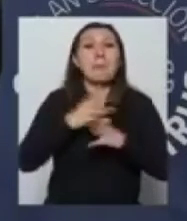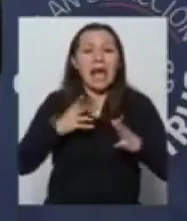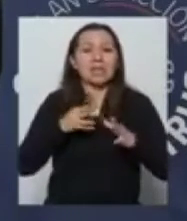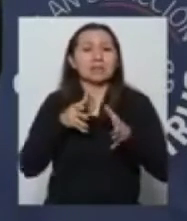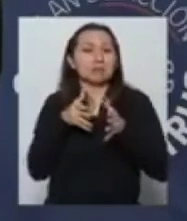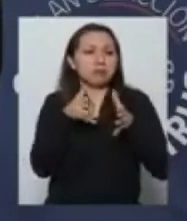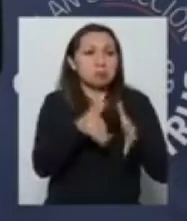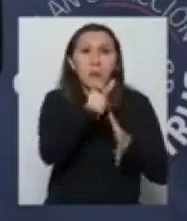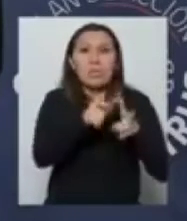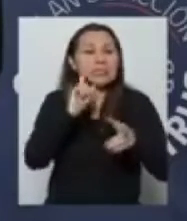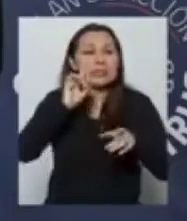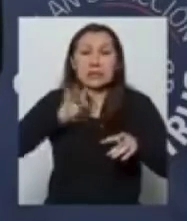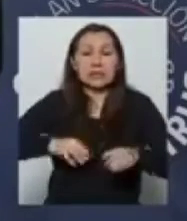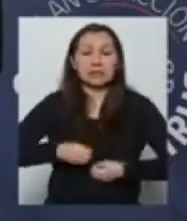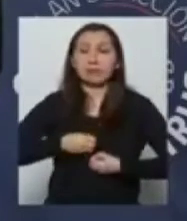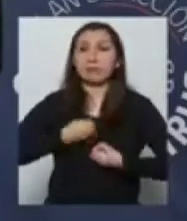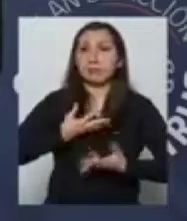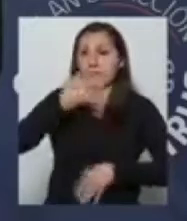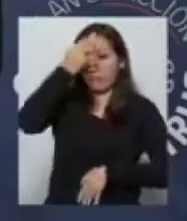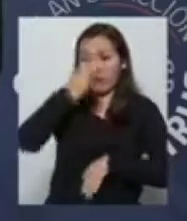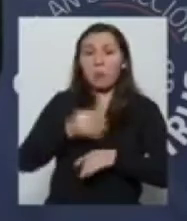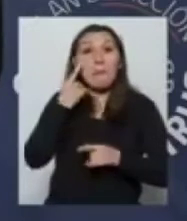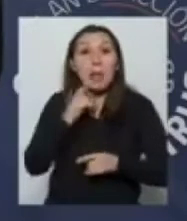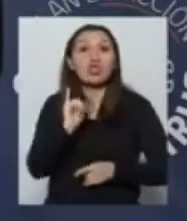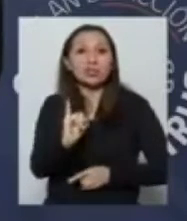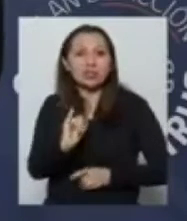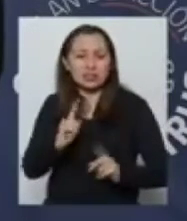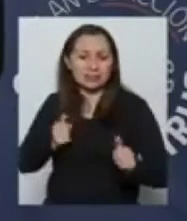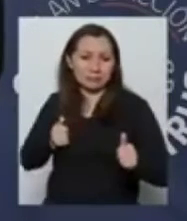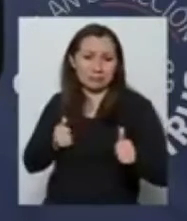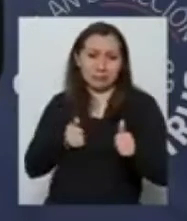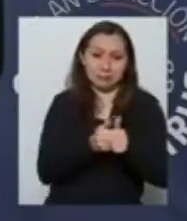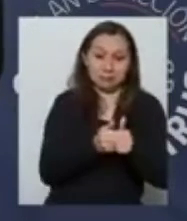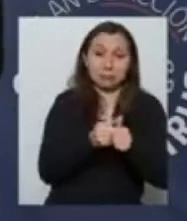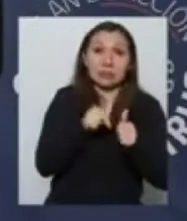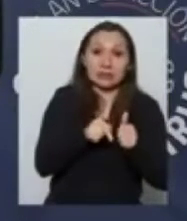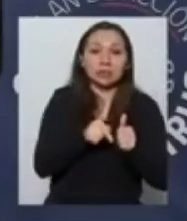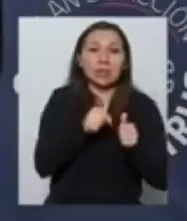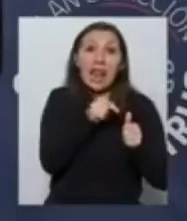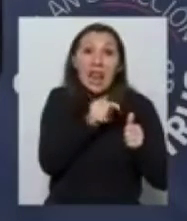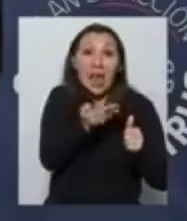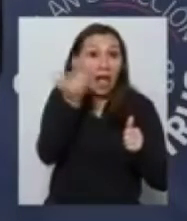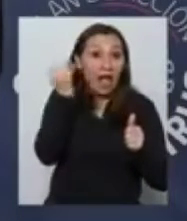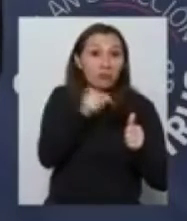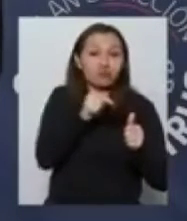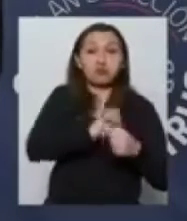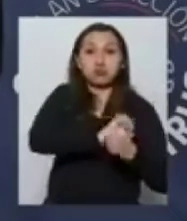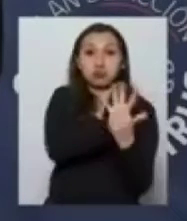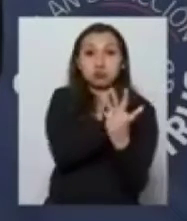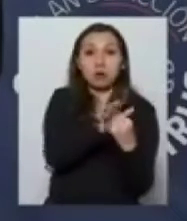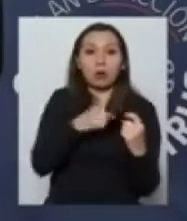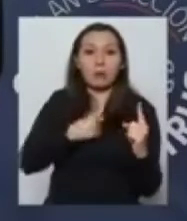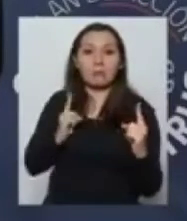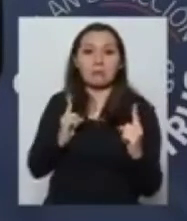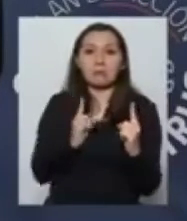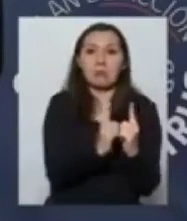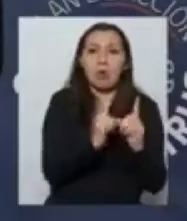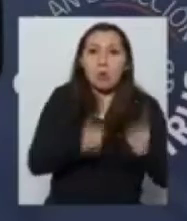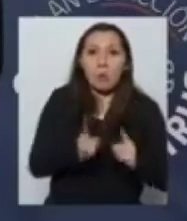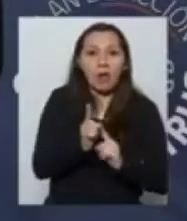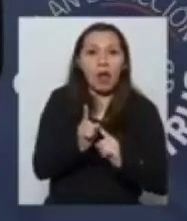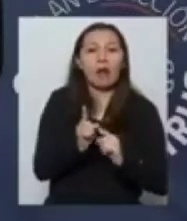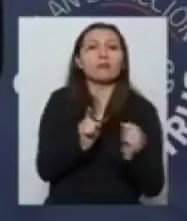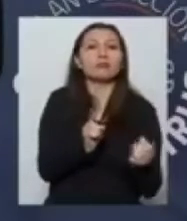personas asintomáticas que han estado en contacto estrecho con alguien que sí ha estado enfermo y ha tenido un